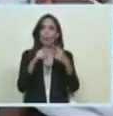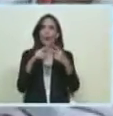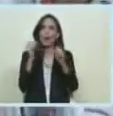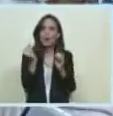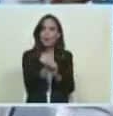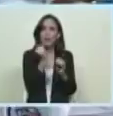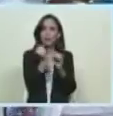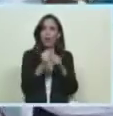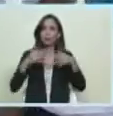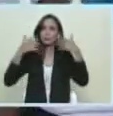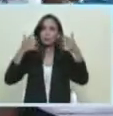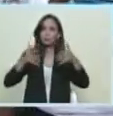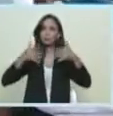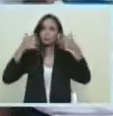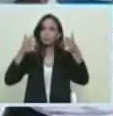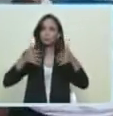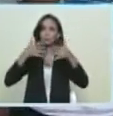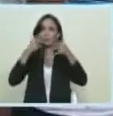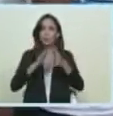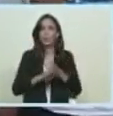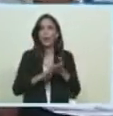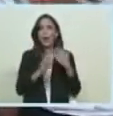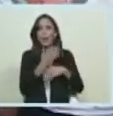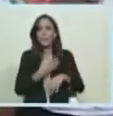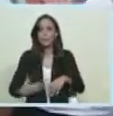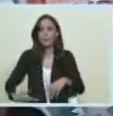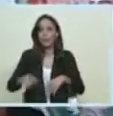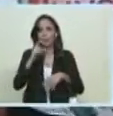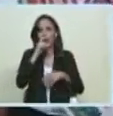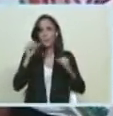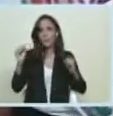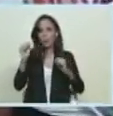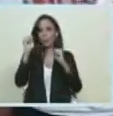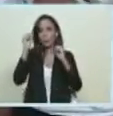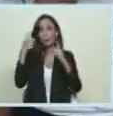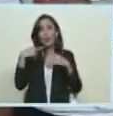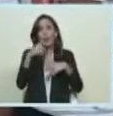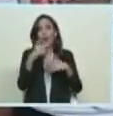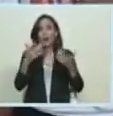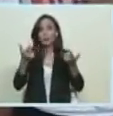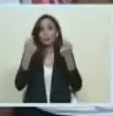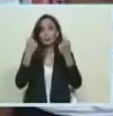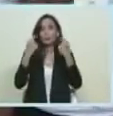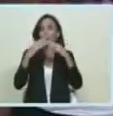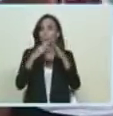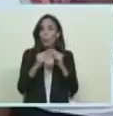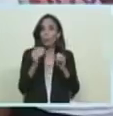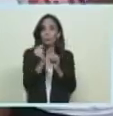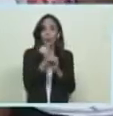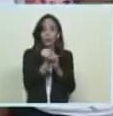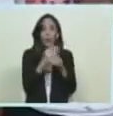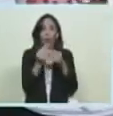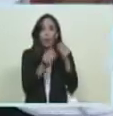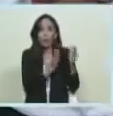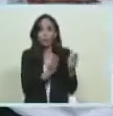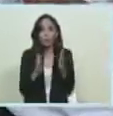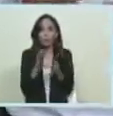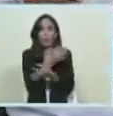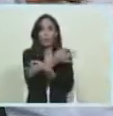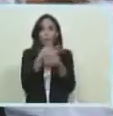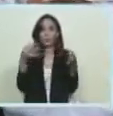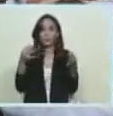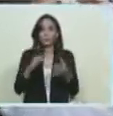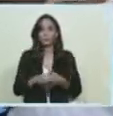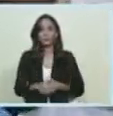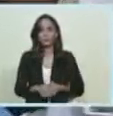lo orientó el presidente de la República, Nicolás Maduro. Y desde acá del Liceo Andrés Bello, estos muchachos nos están dando una lección de organización.